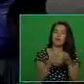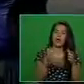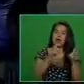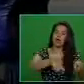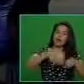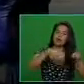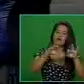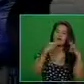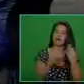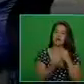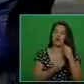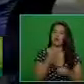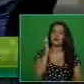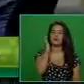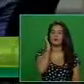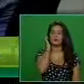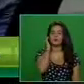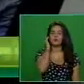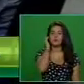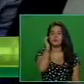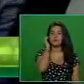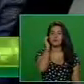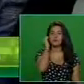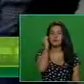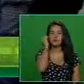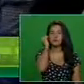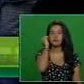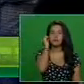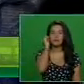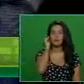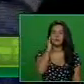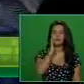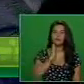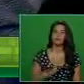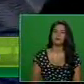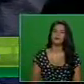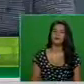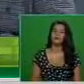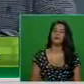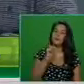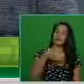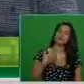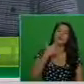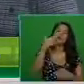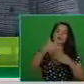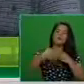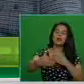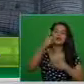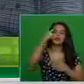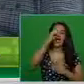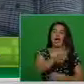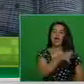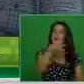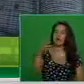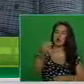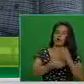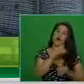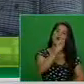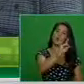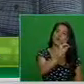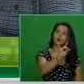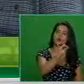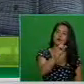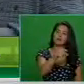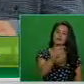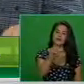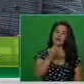familiar. Bueno, fíjate, yo tengo acá la agenda de lo a desarrollar en los próximos días, ¿no? Hoy día lunes, aparte de